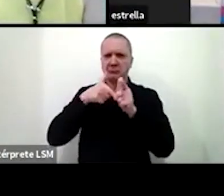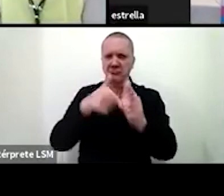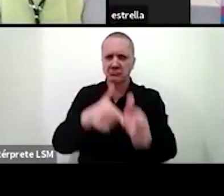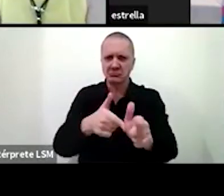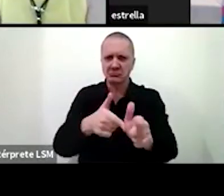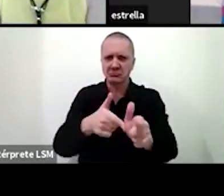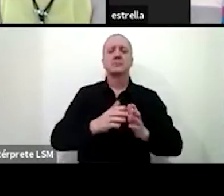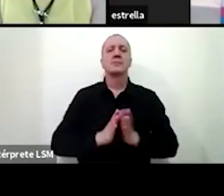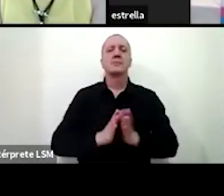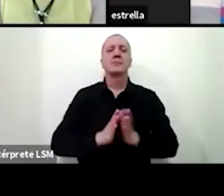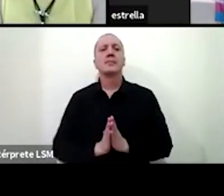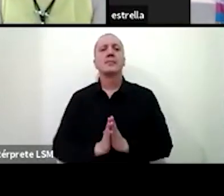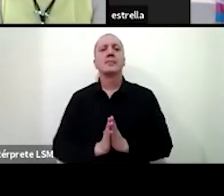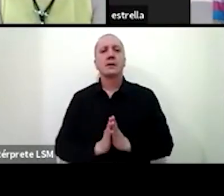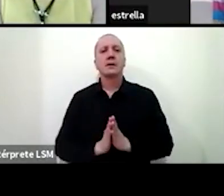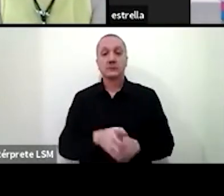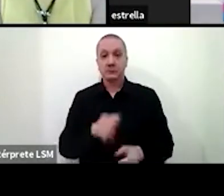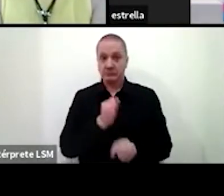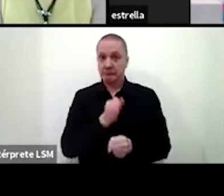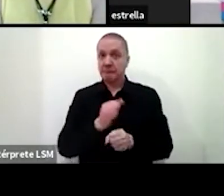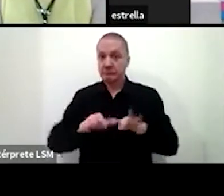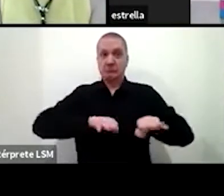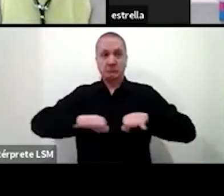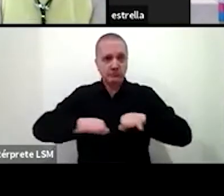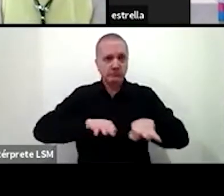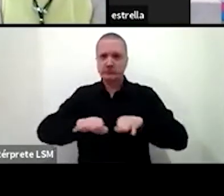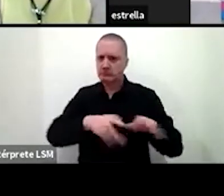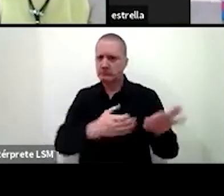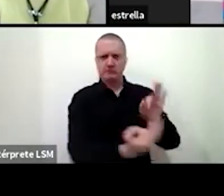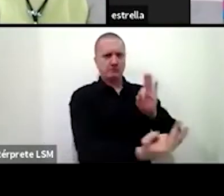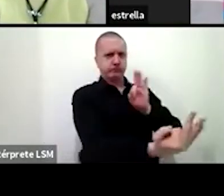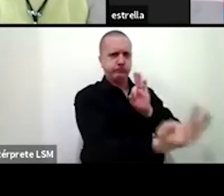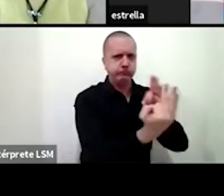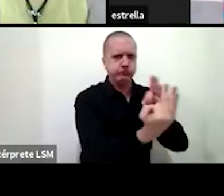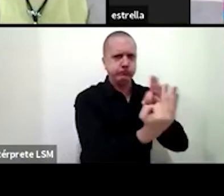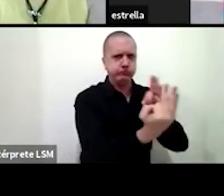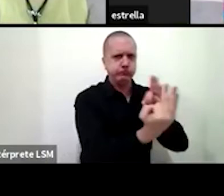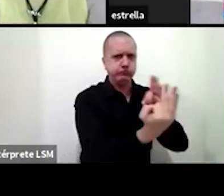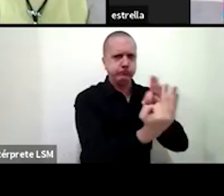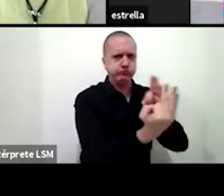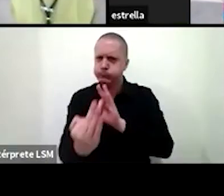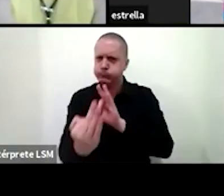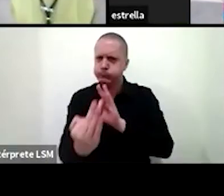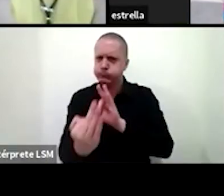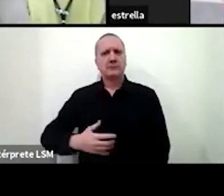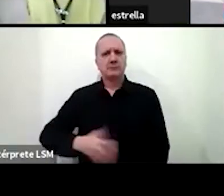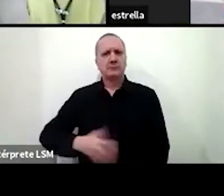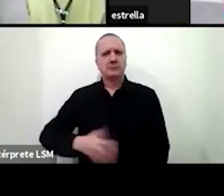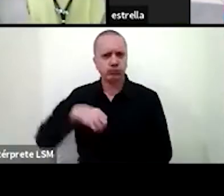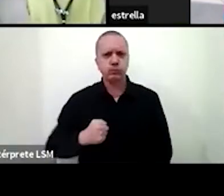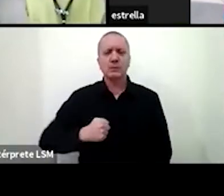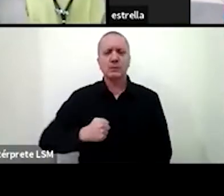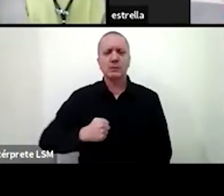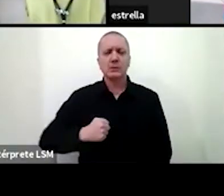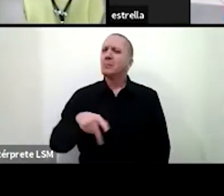En este momento estamos trabajando frente a todas estas situaciones, pero también hemos percibido que